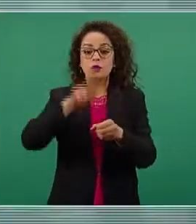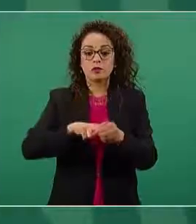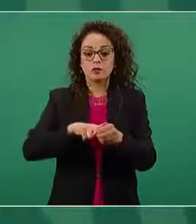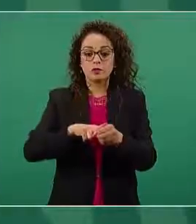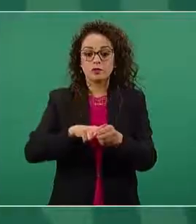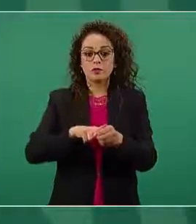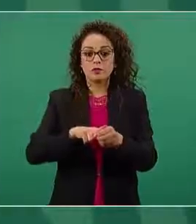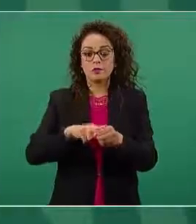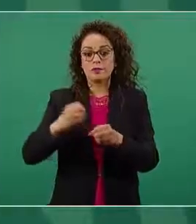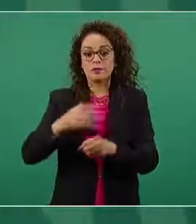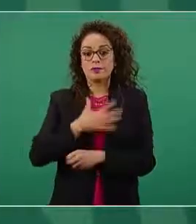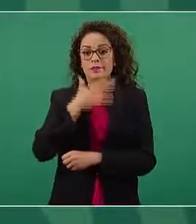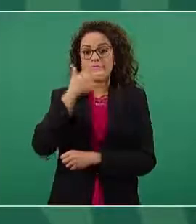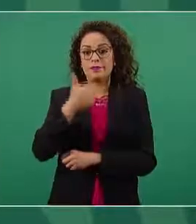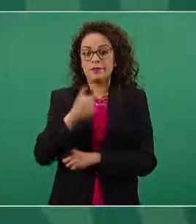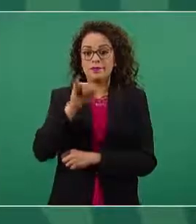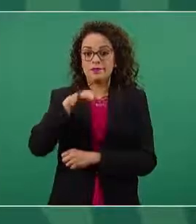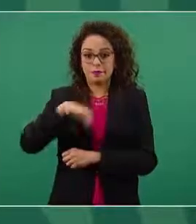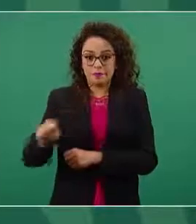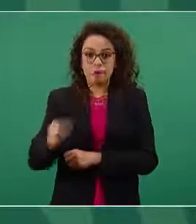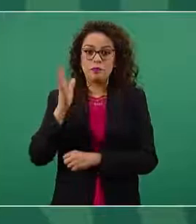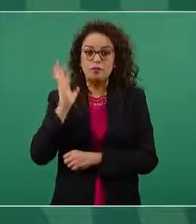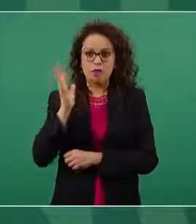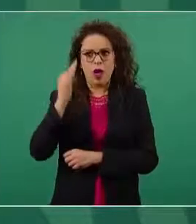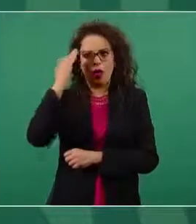Bienestar, que llevaba tiempo